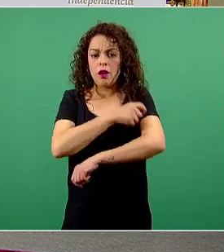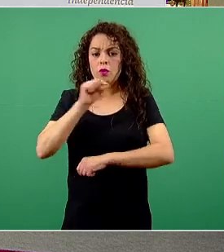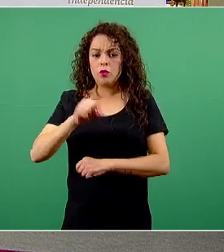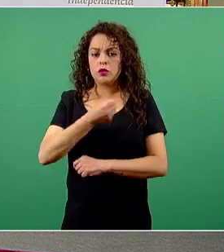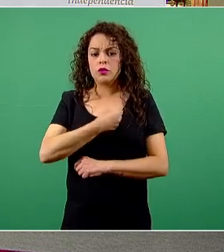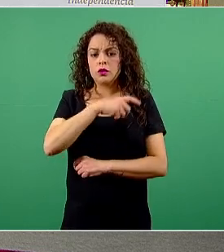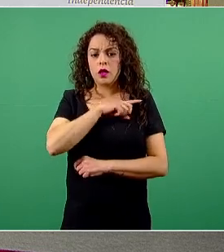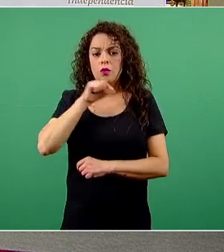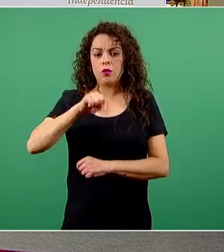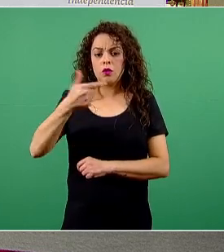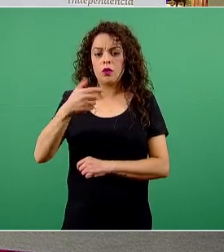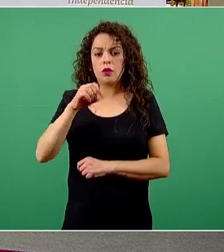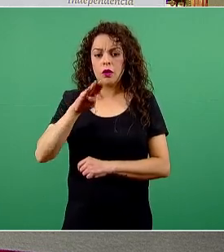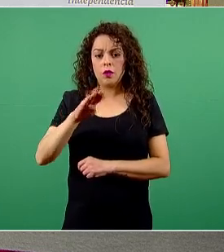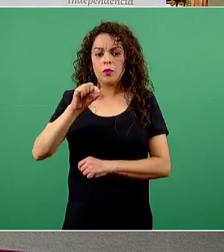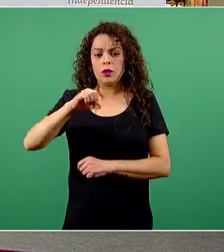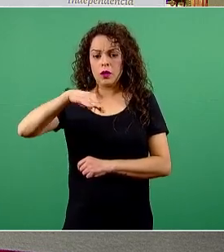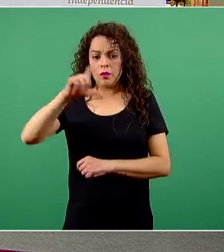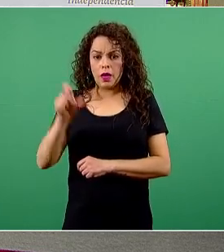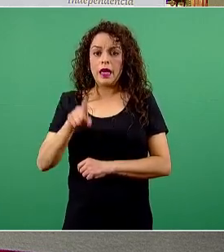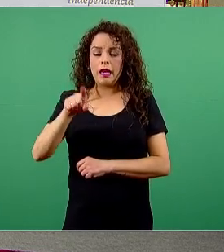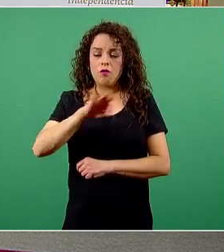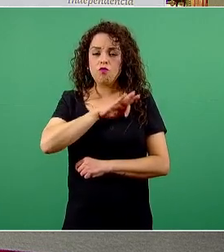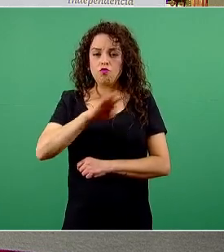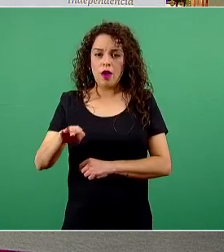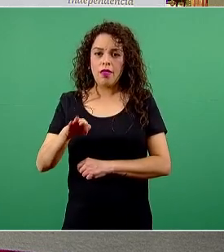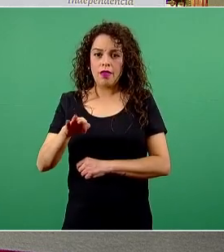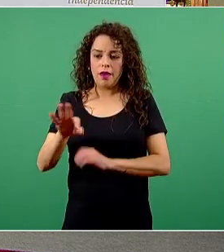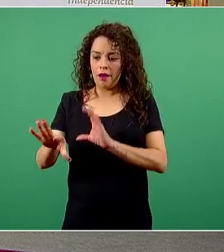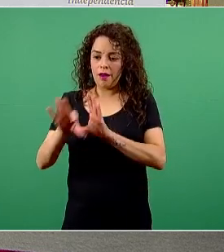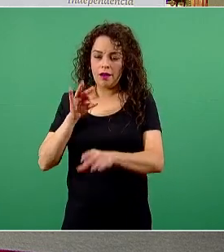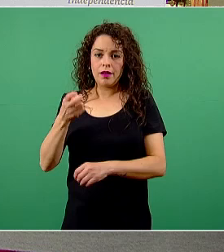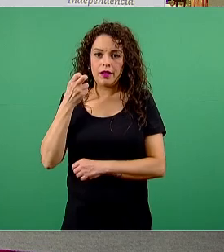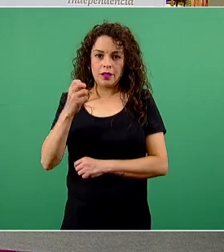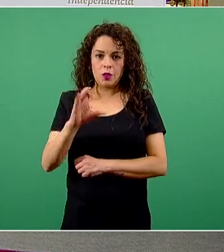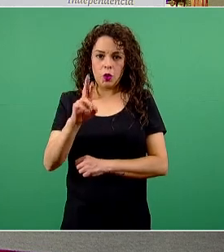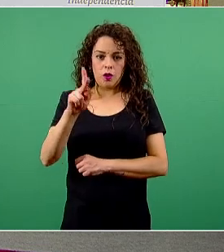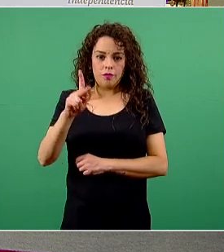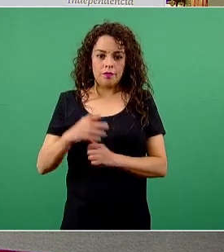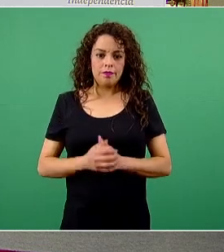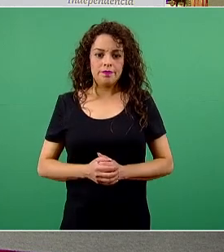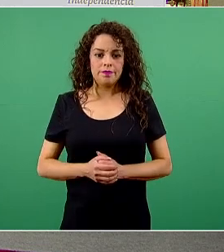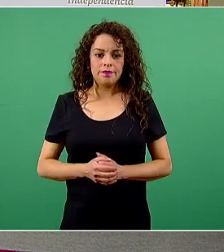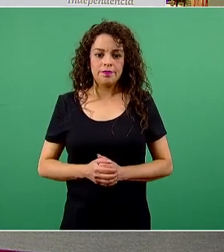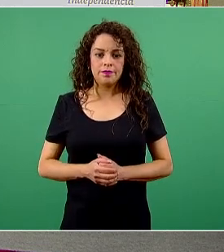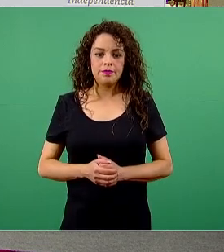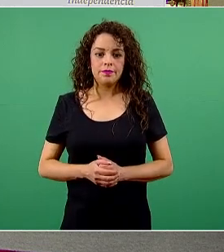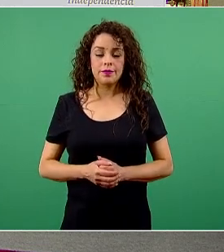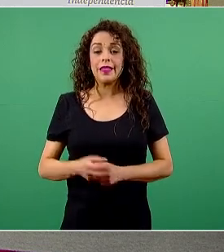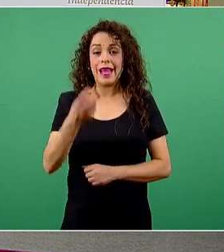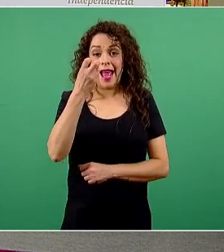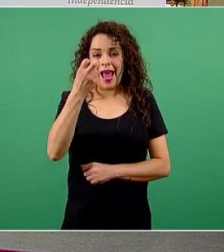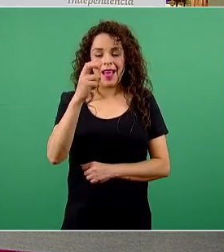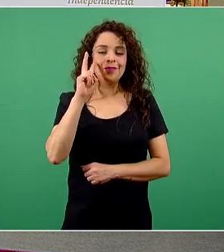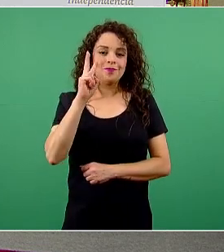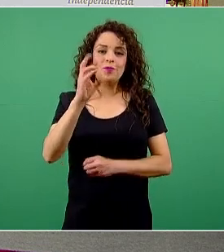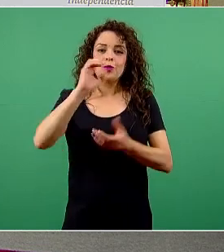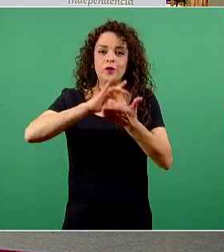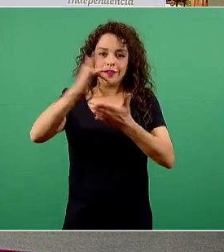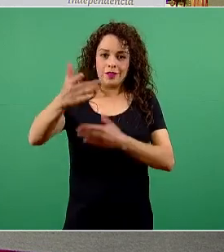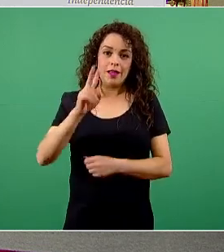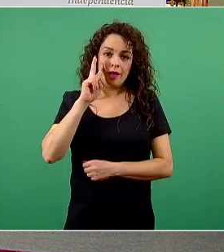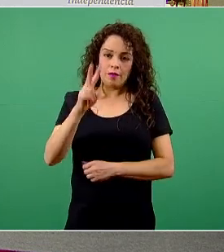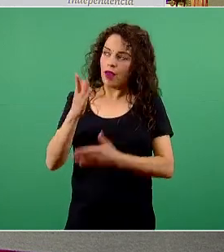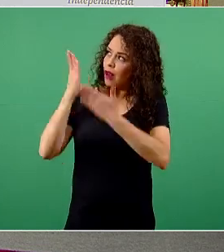mivacuna.salud.gov.mx encontrará la manera de recuperar ese dato. Es más, le pido, si es tan amable, excelente. Aquí, para mostrarlo de manera gráfica,